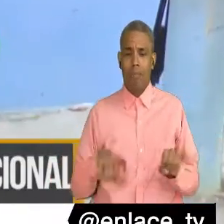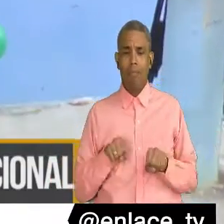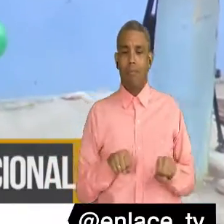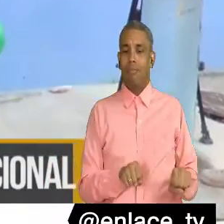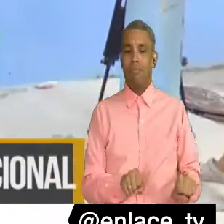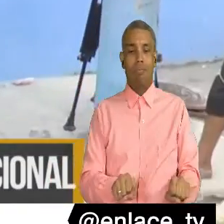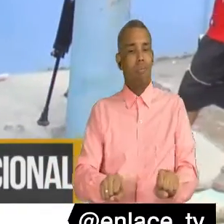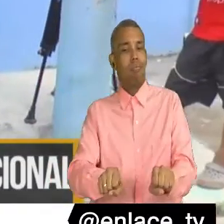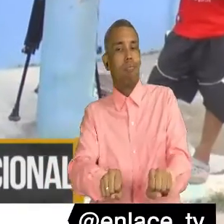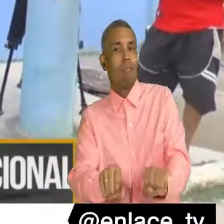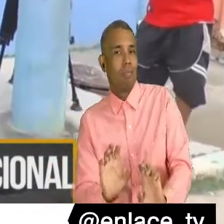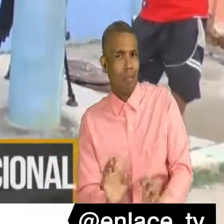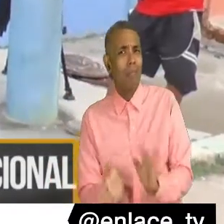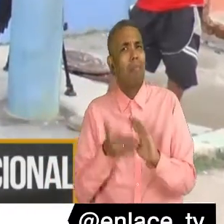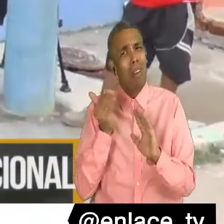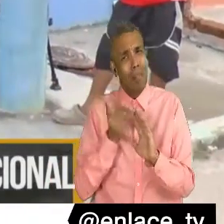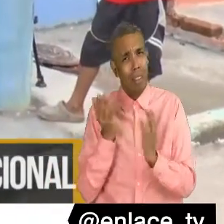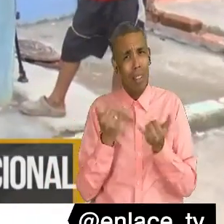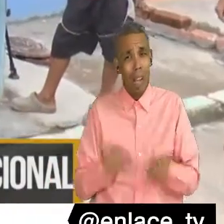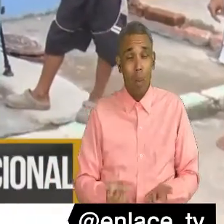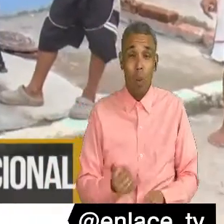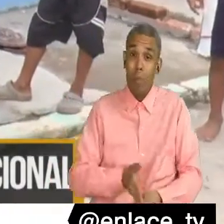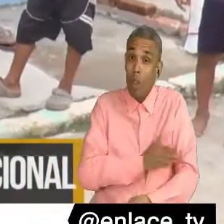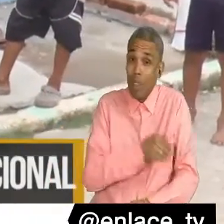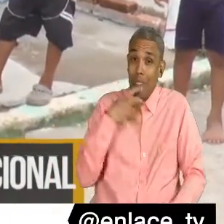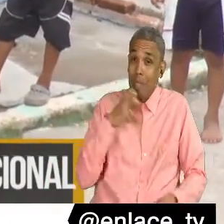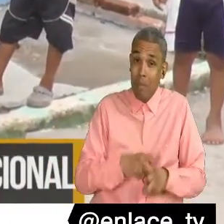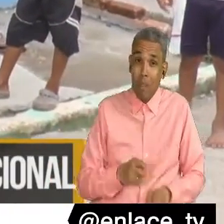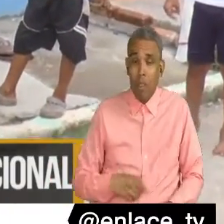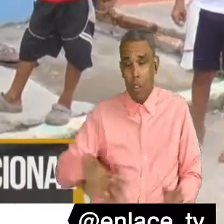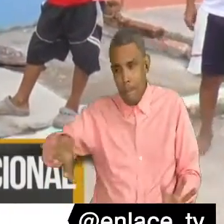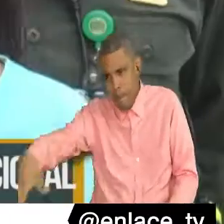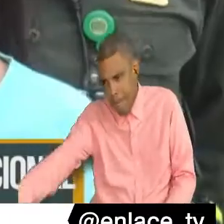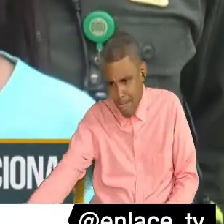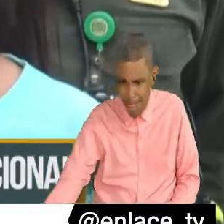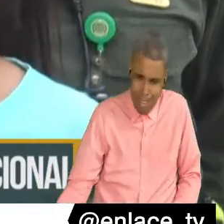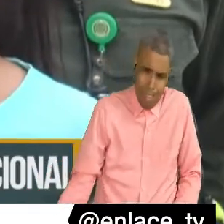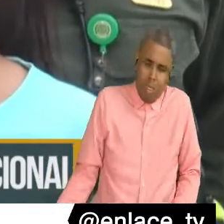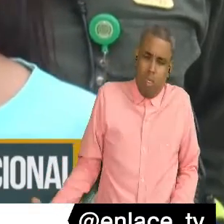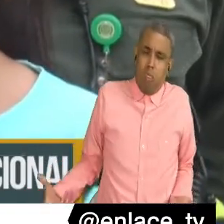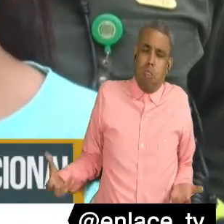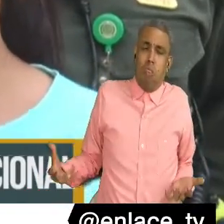necesitaba para trasladarme con el niño de un lugar a otro, y agradecerle, muy agradecida